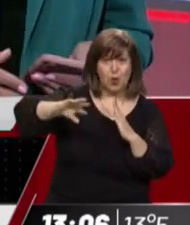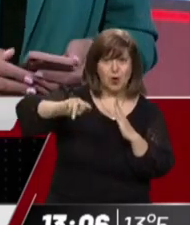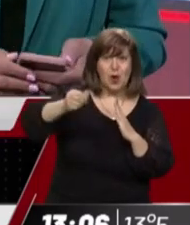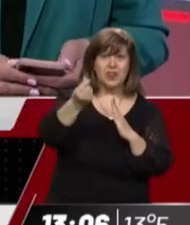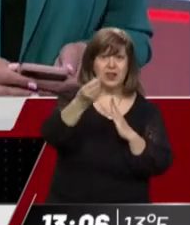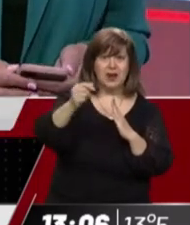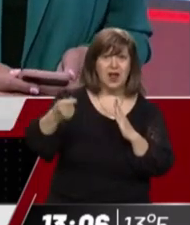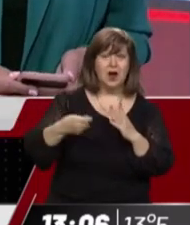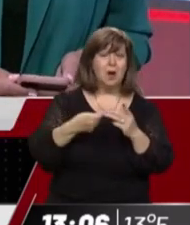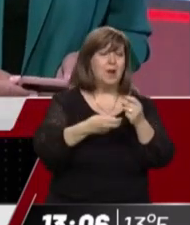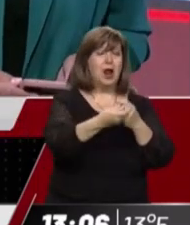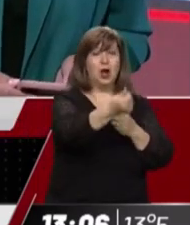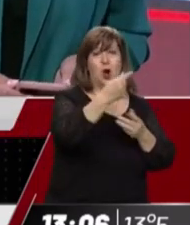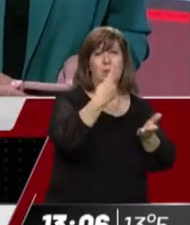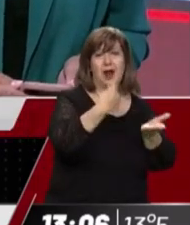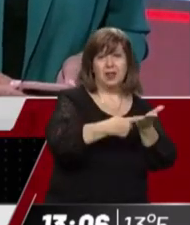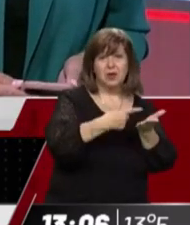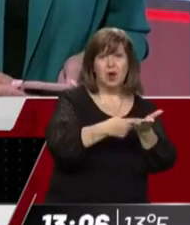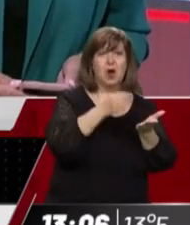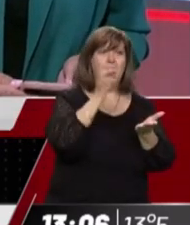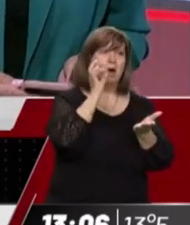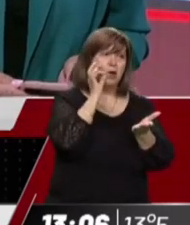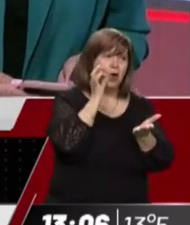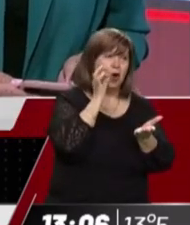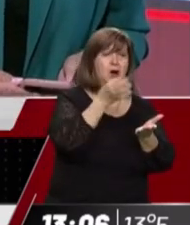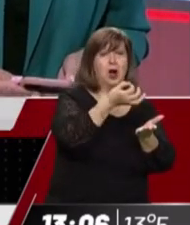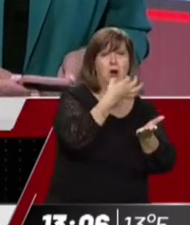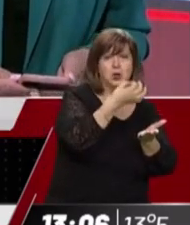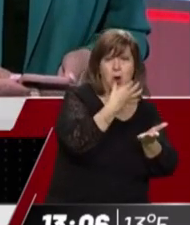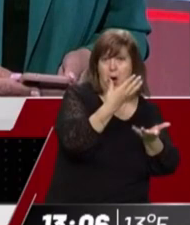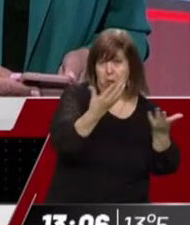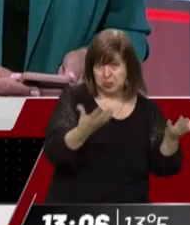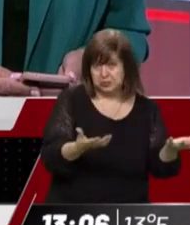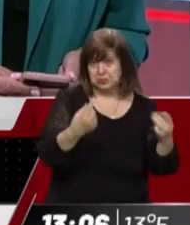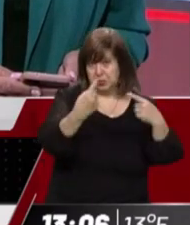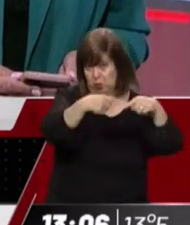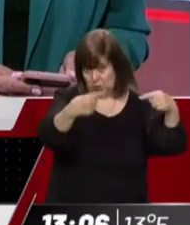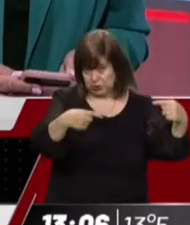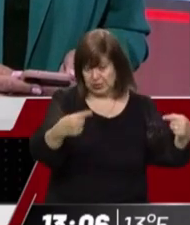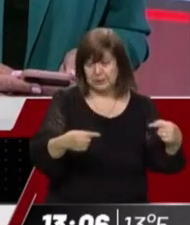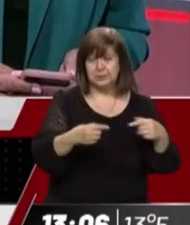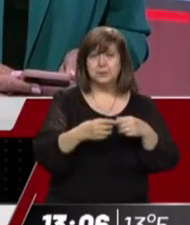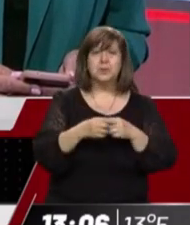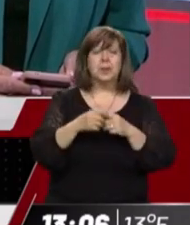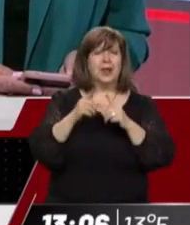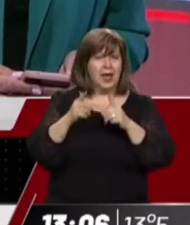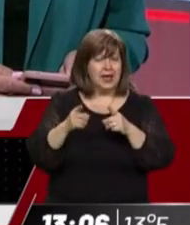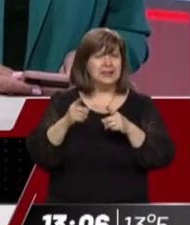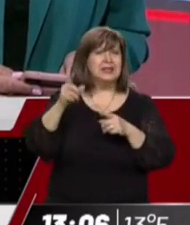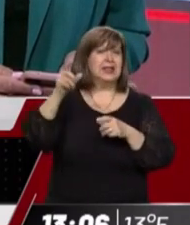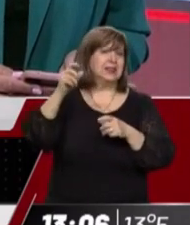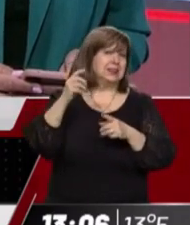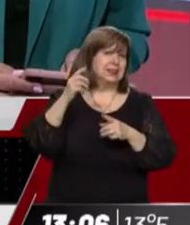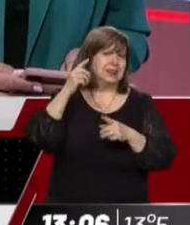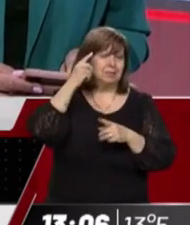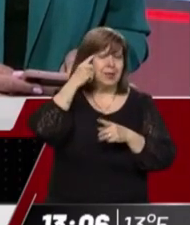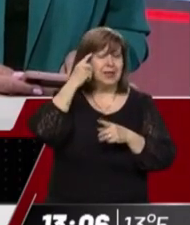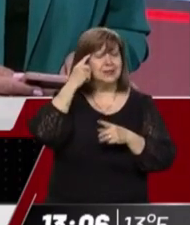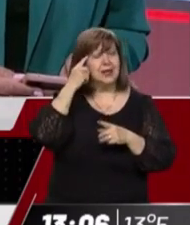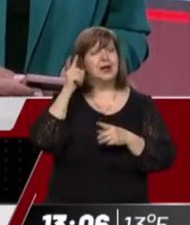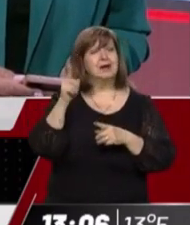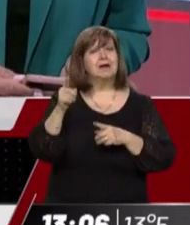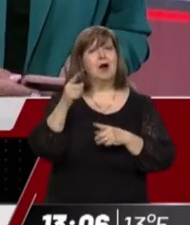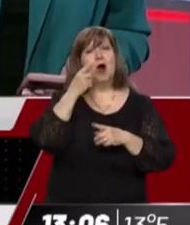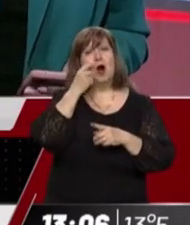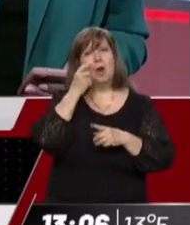bien y que han restablecido sus relaciones, dicen, bueno, ¿cómo pude hacerlo? Así que, bueno, es eso, es volver atrás,